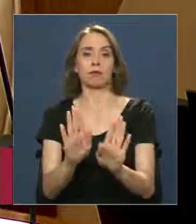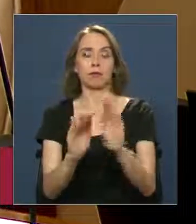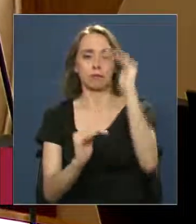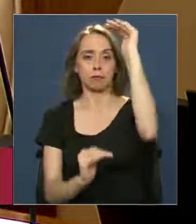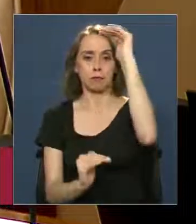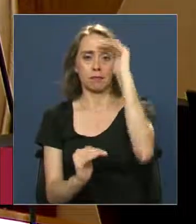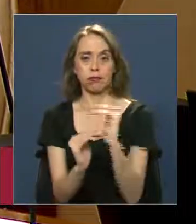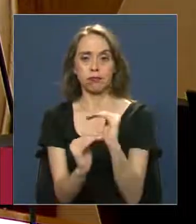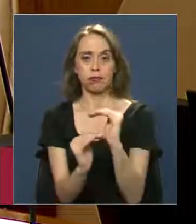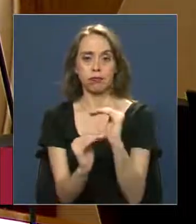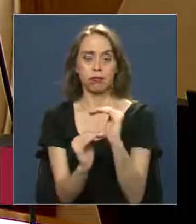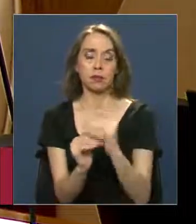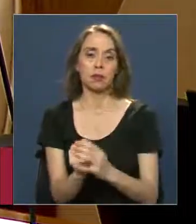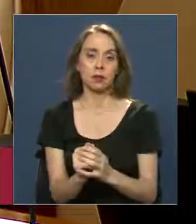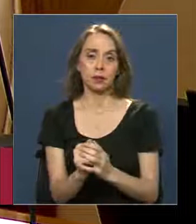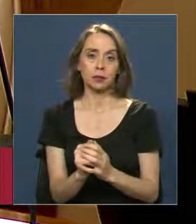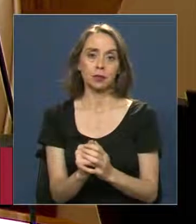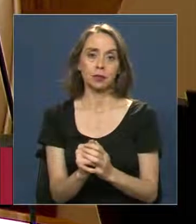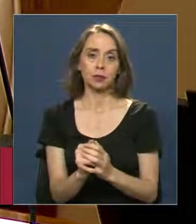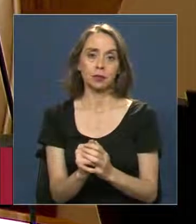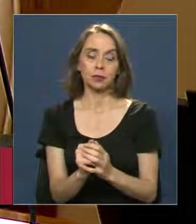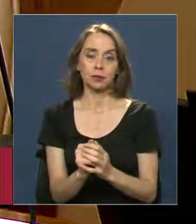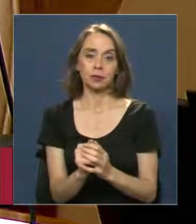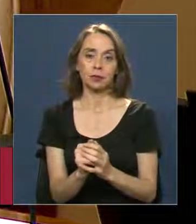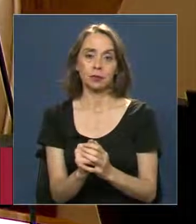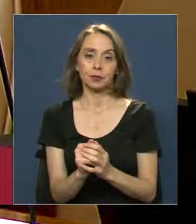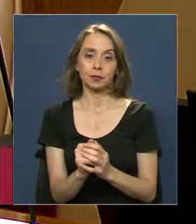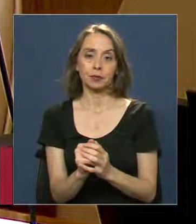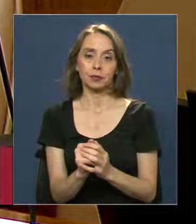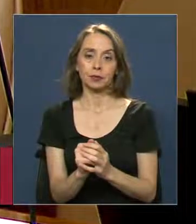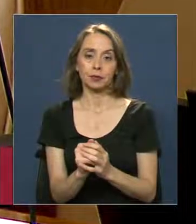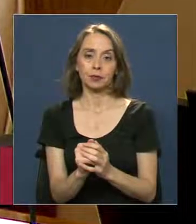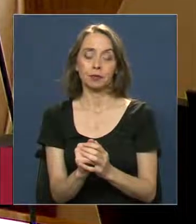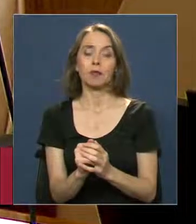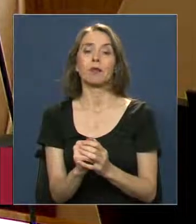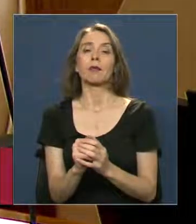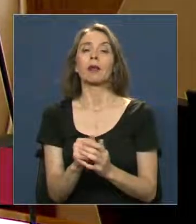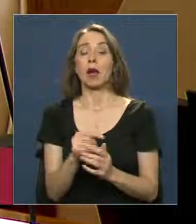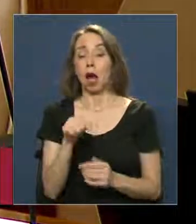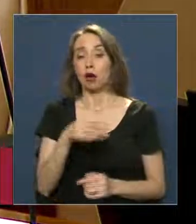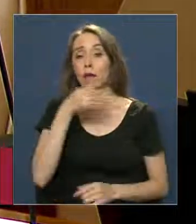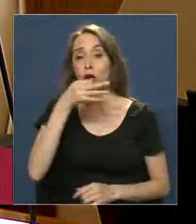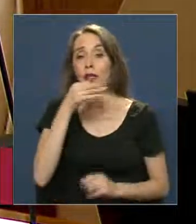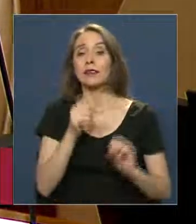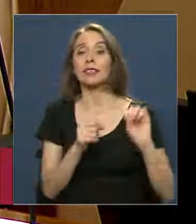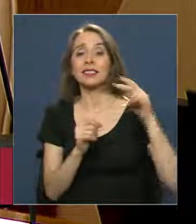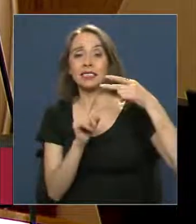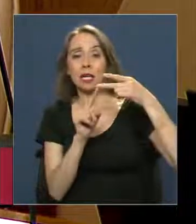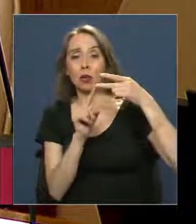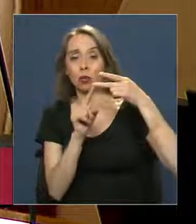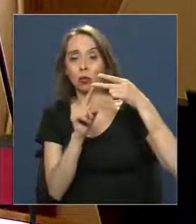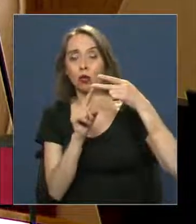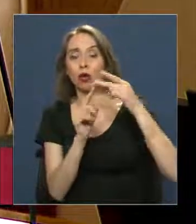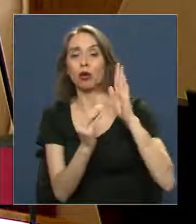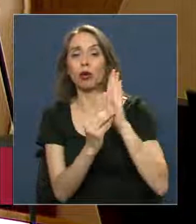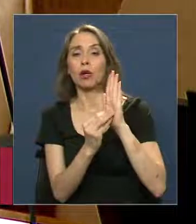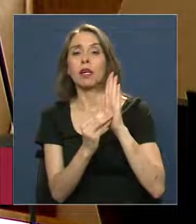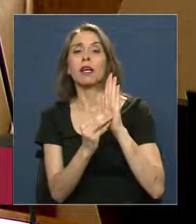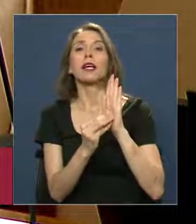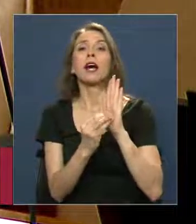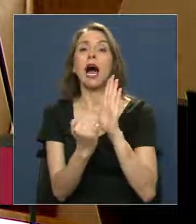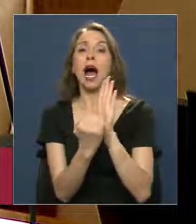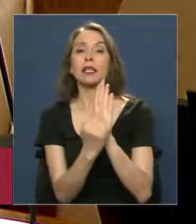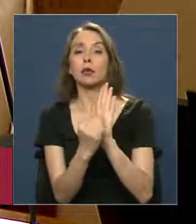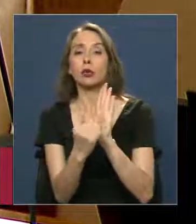Y con ello paso al segundo punto, y que tiene que ver con la norma propuesta del